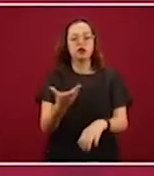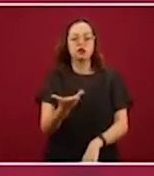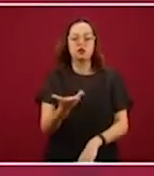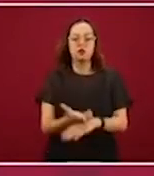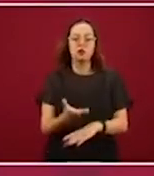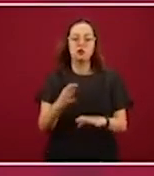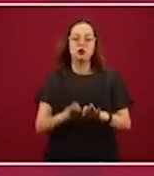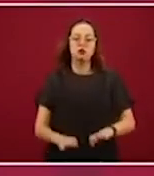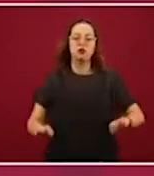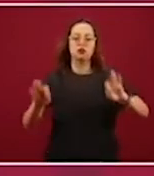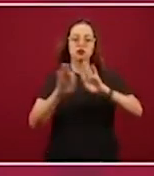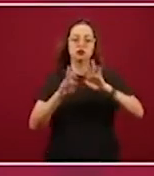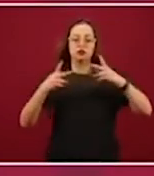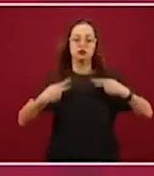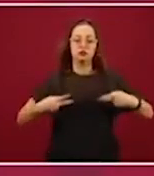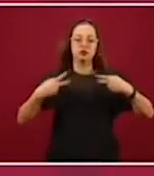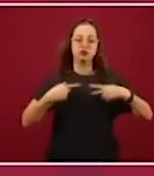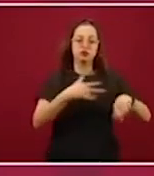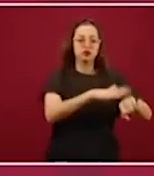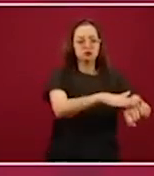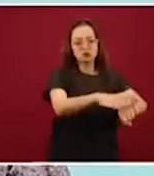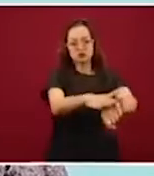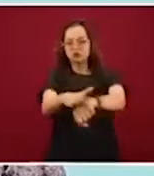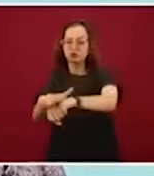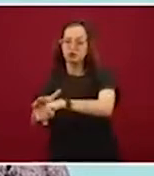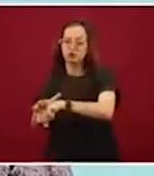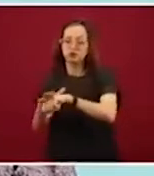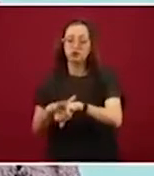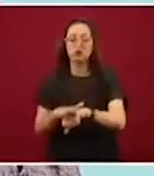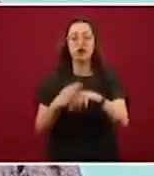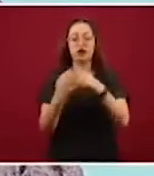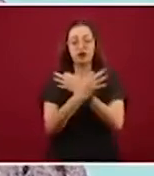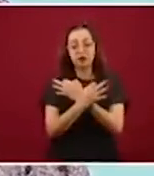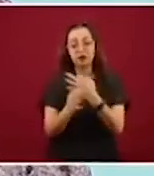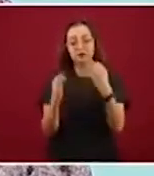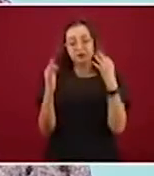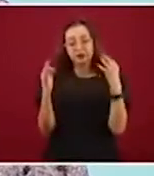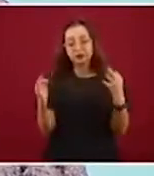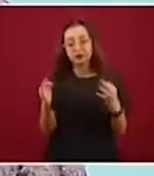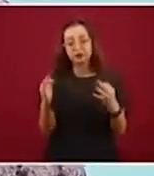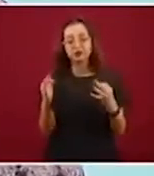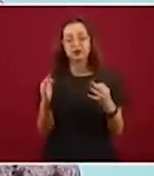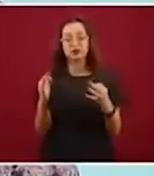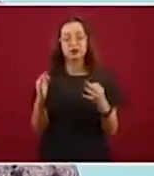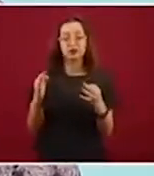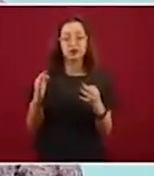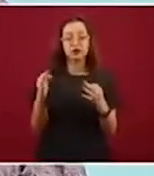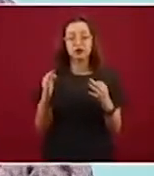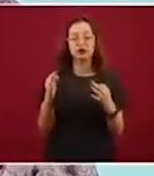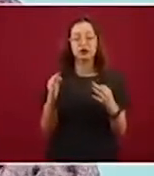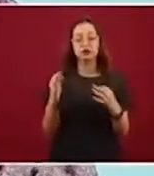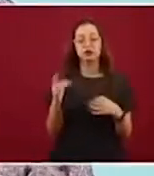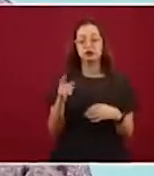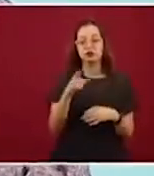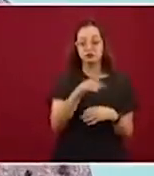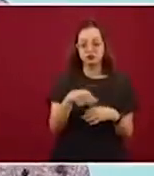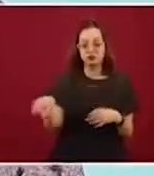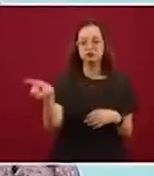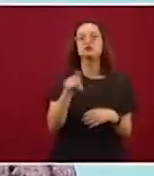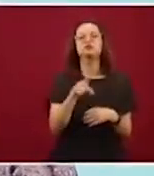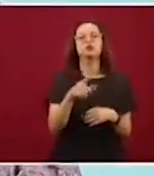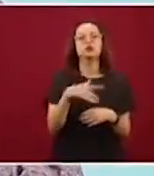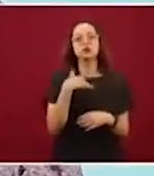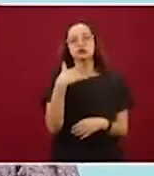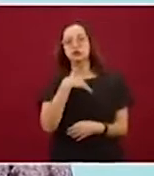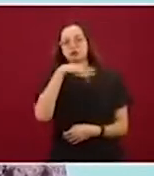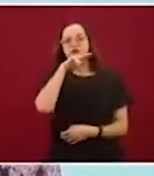la ciudadanía porque va a ser crucial que se sepa en todo momento que hay